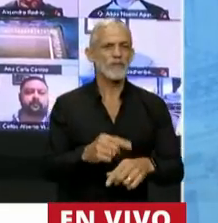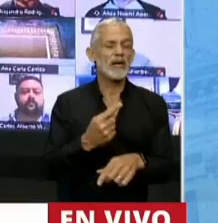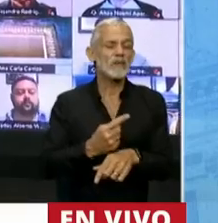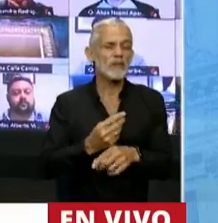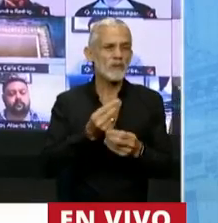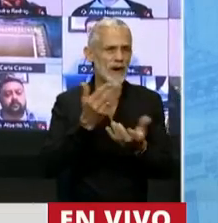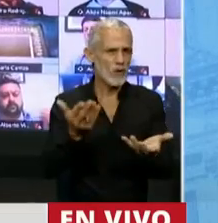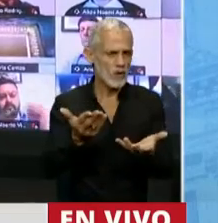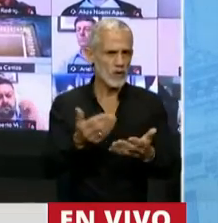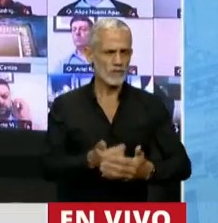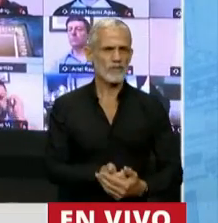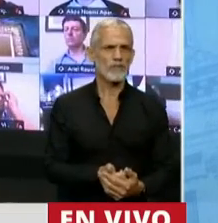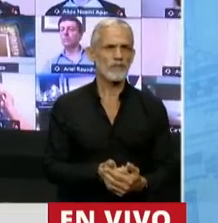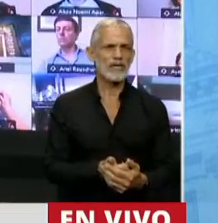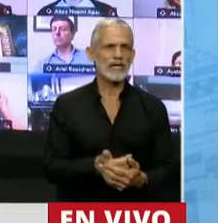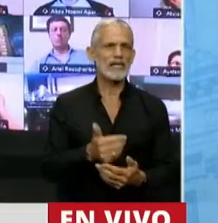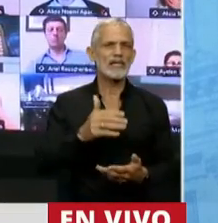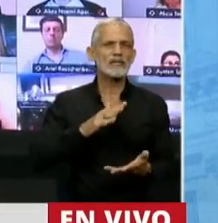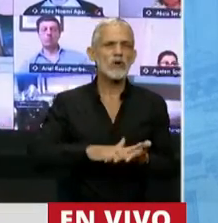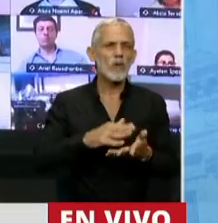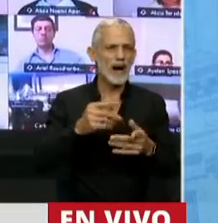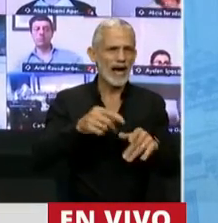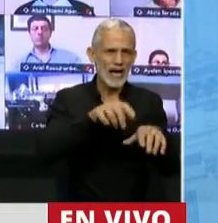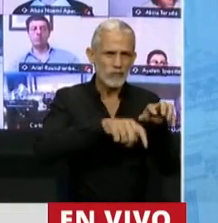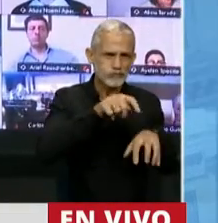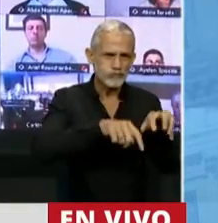que quede de la versión taquigráfica